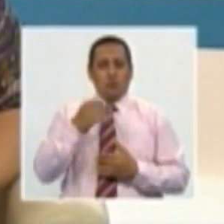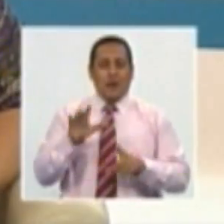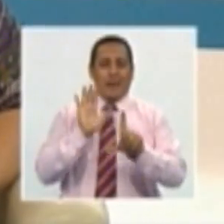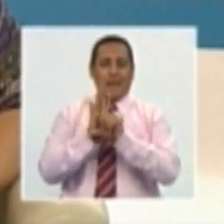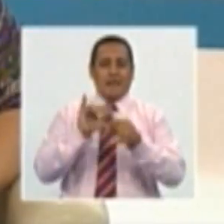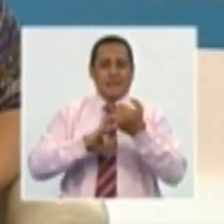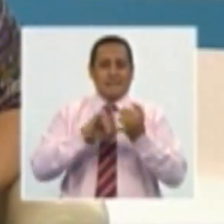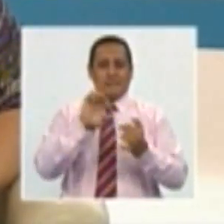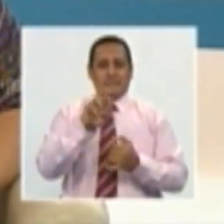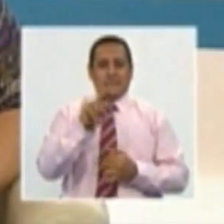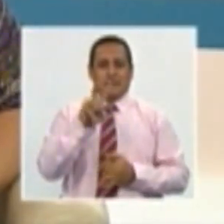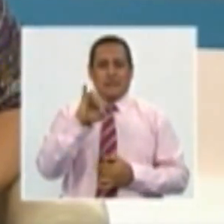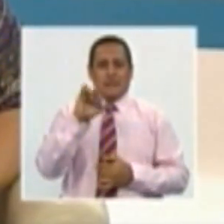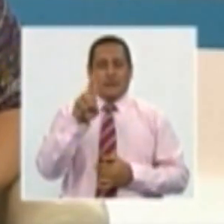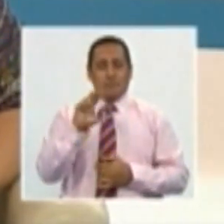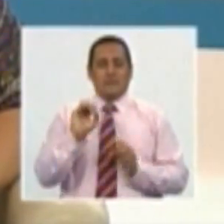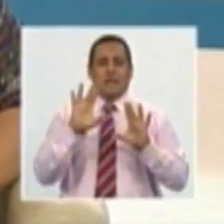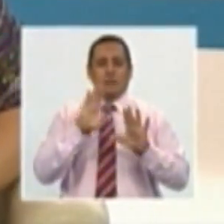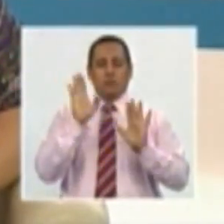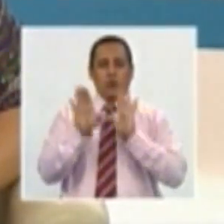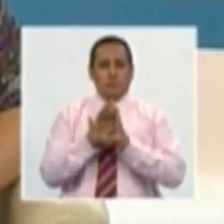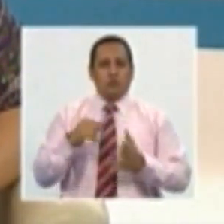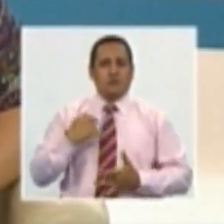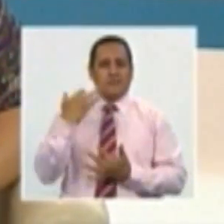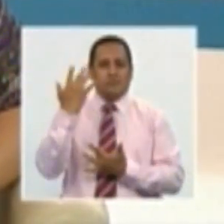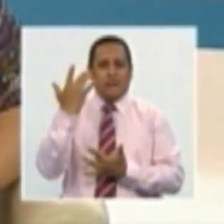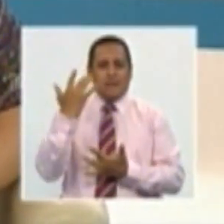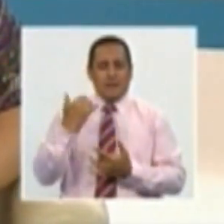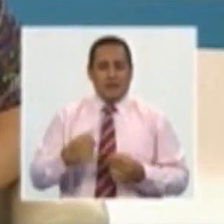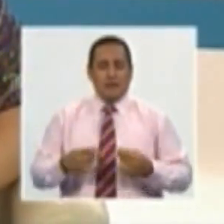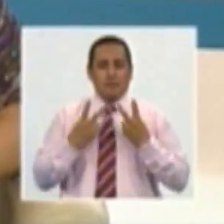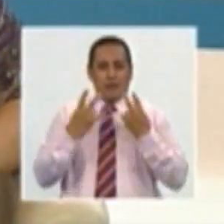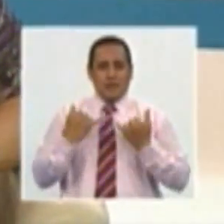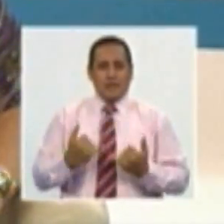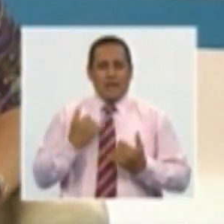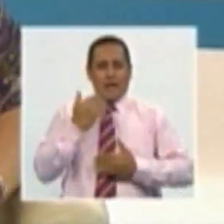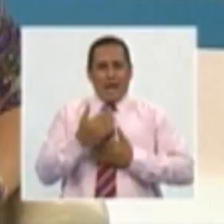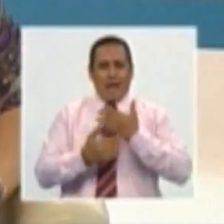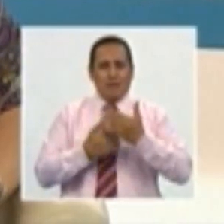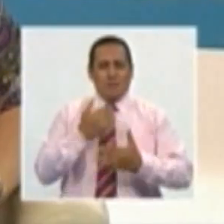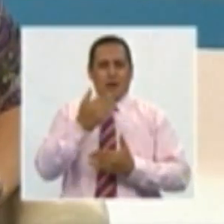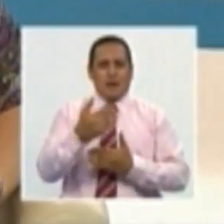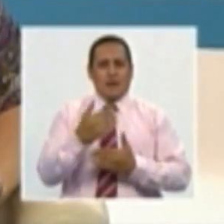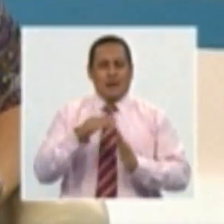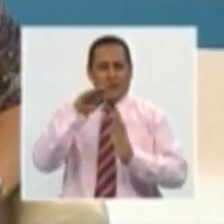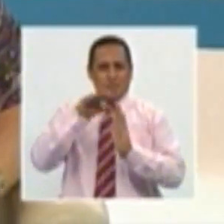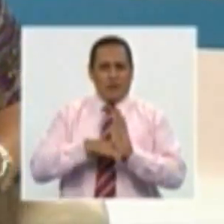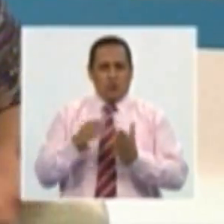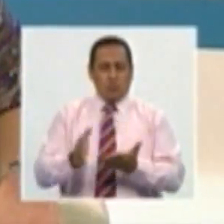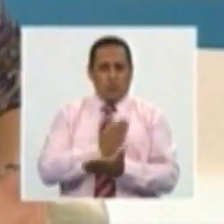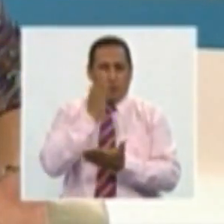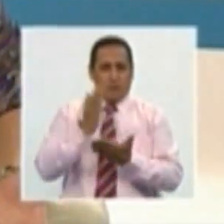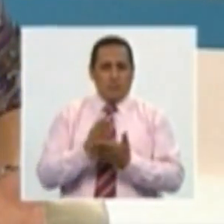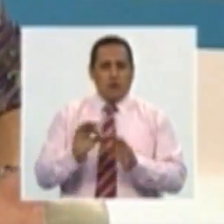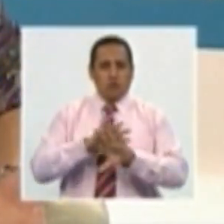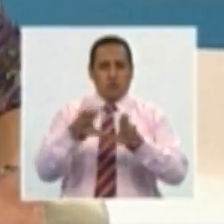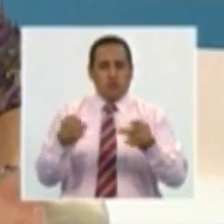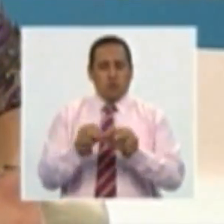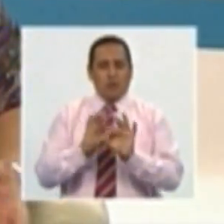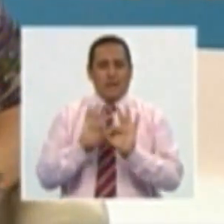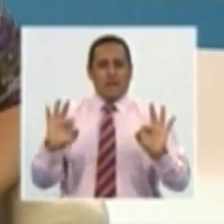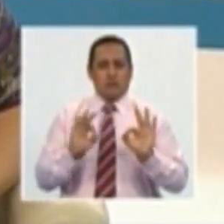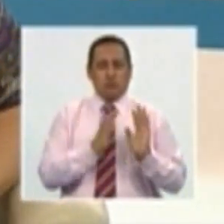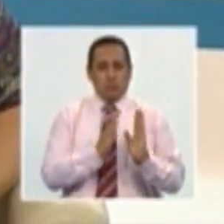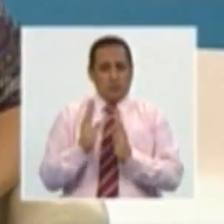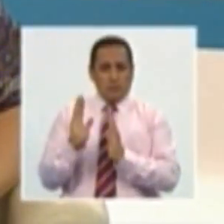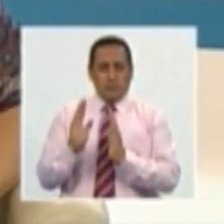Servir a lo mejor ya se esperaría que bajen estos reportes al ya estar todos en un mismo